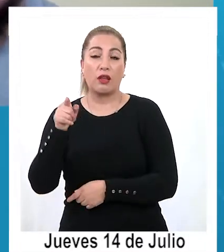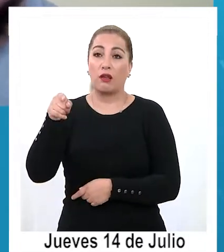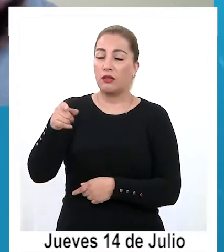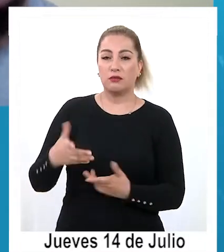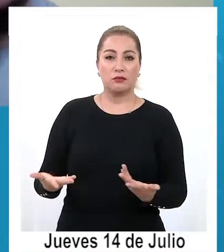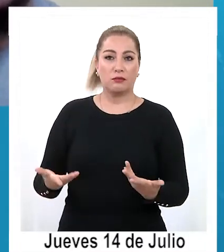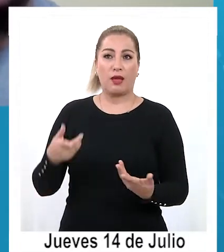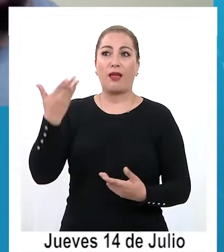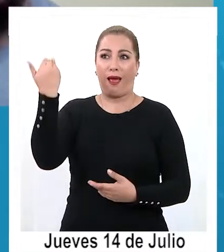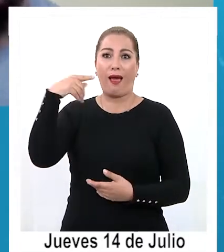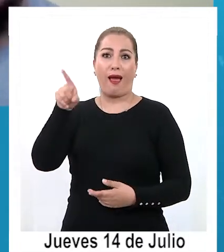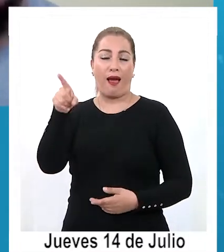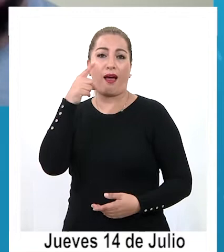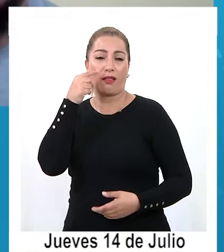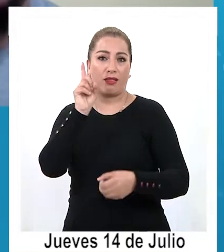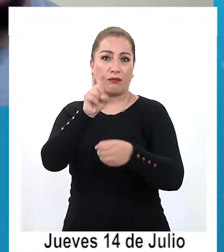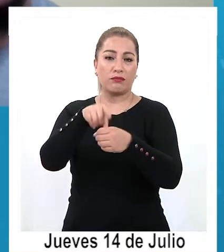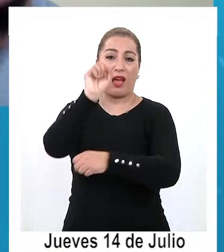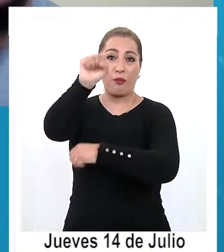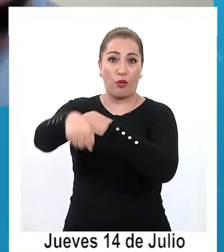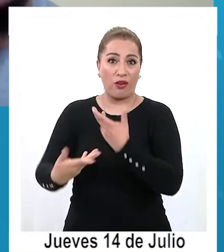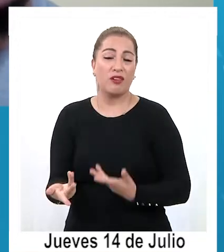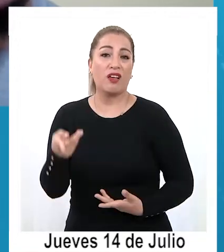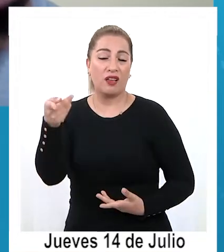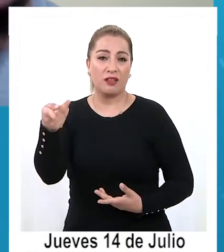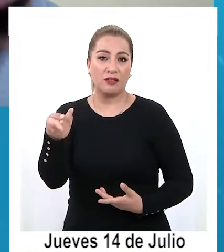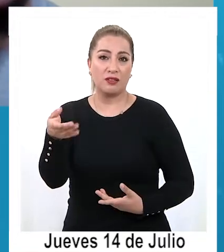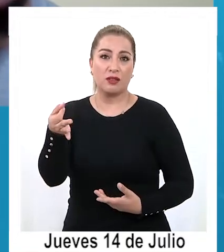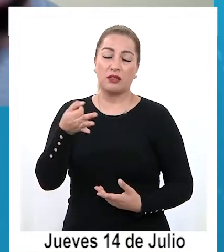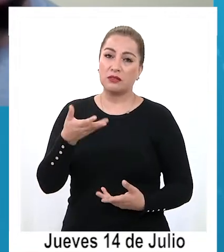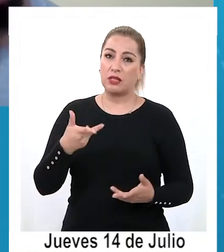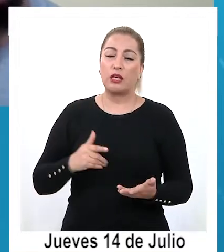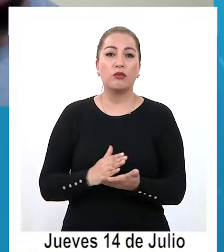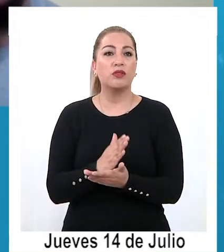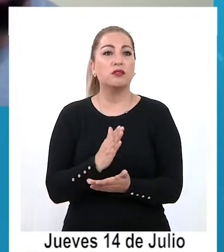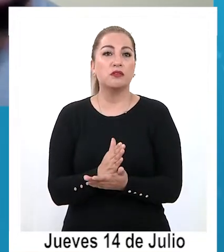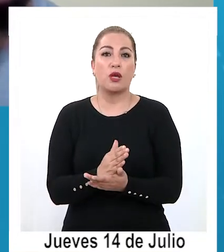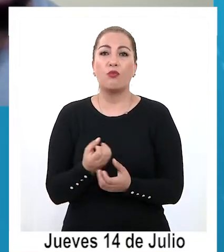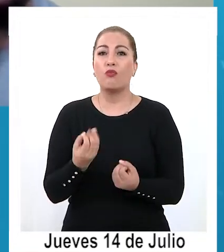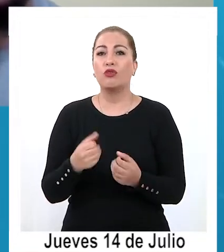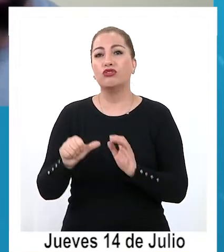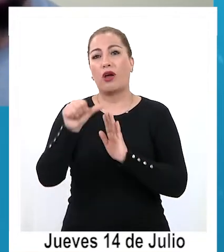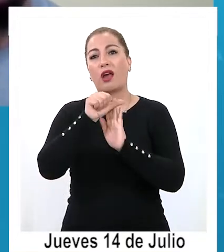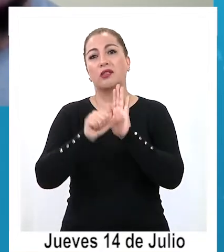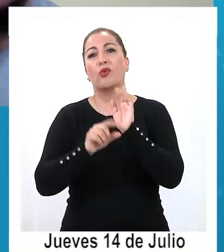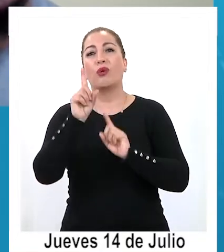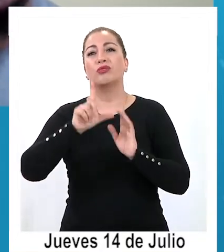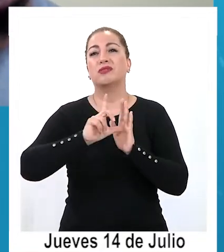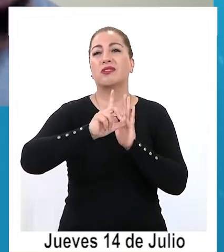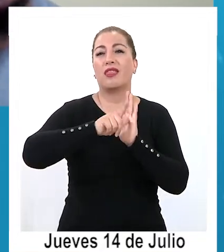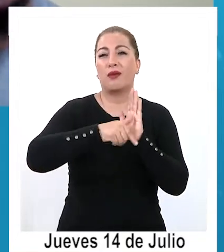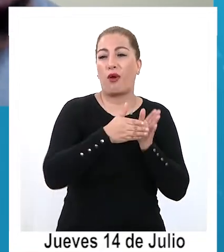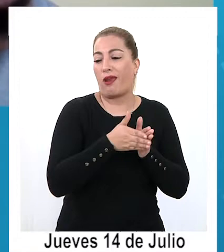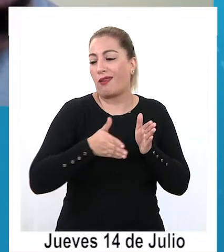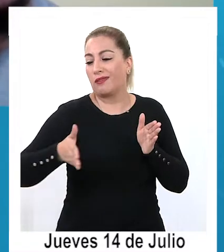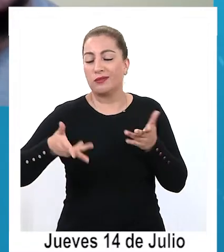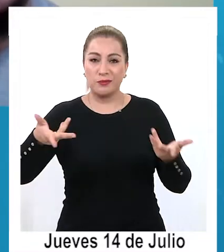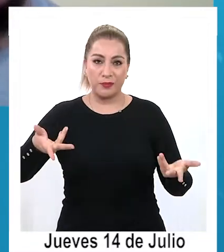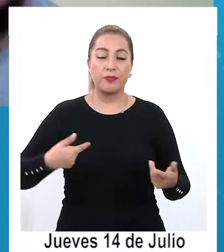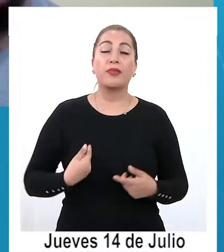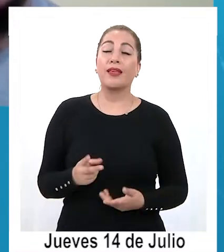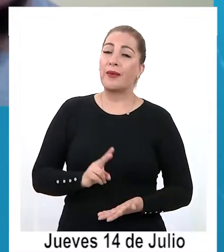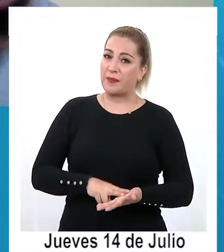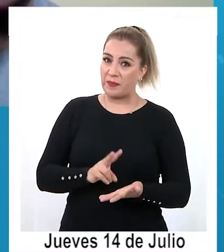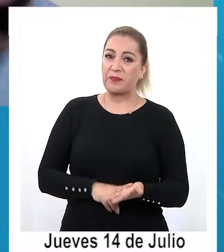siendo un partidario de la prueba, de que es posible que la entrada en vigencia de muchos artículos de la constitución se demore bastante tiempo. En